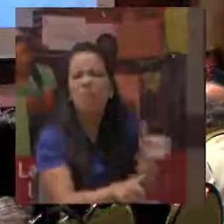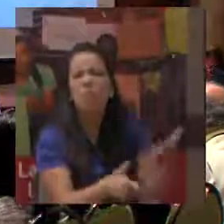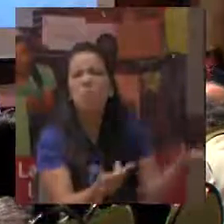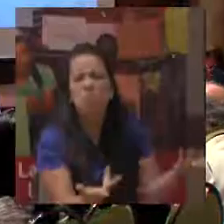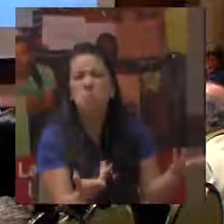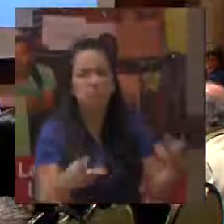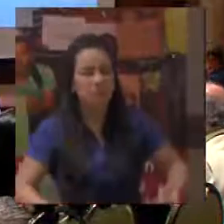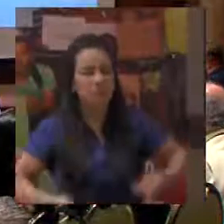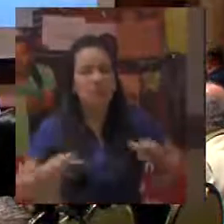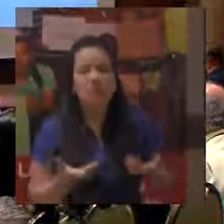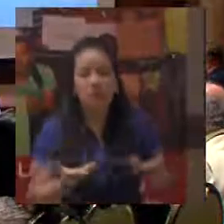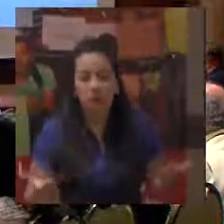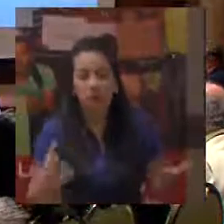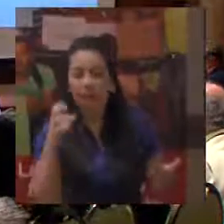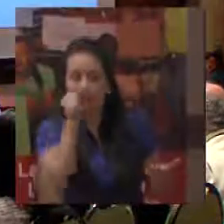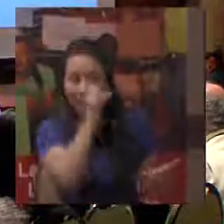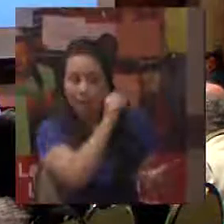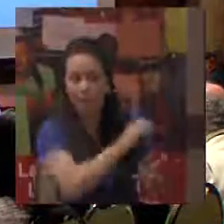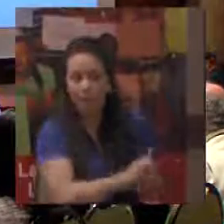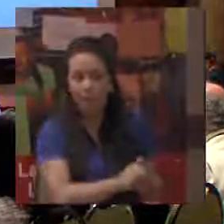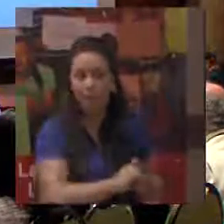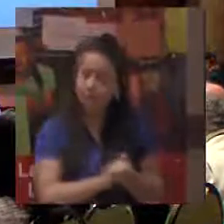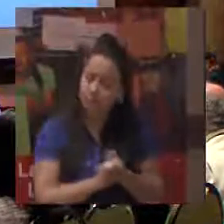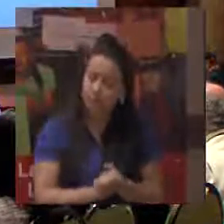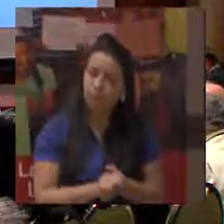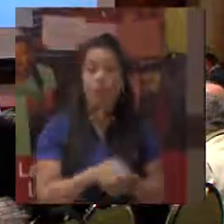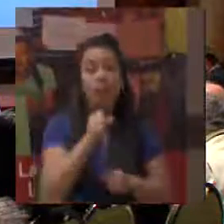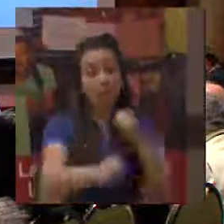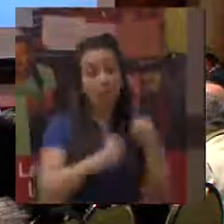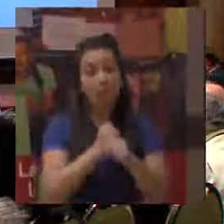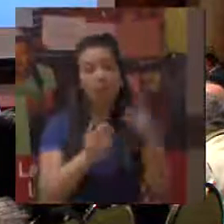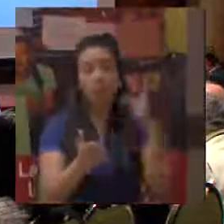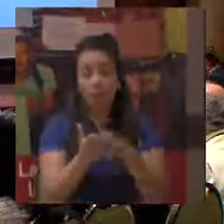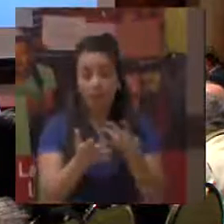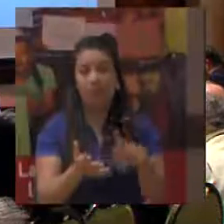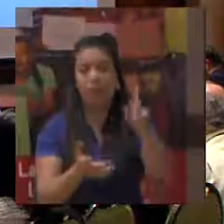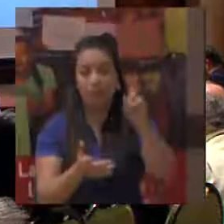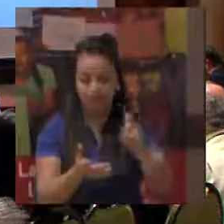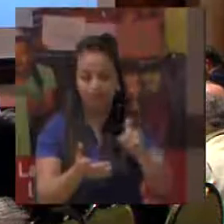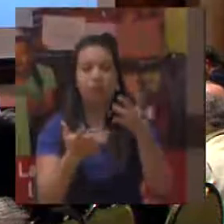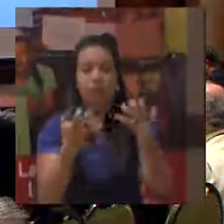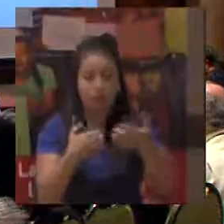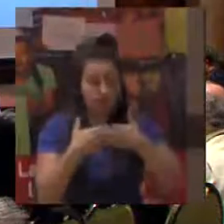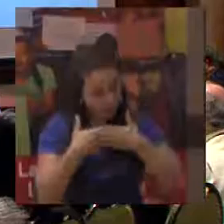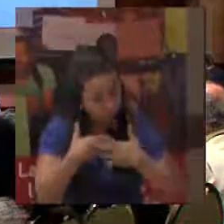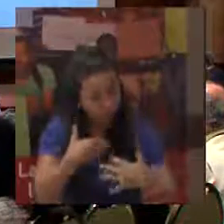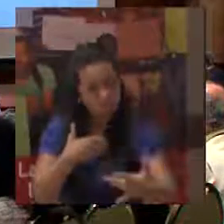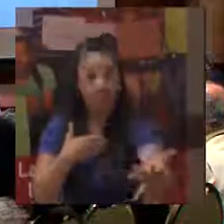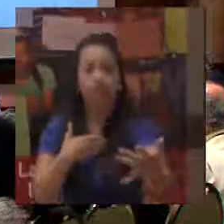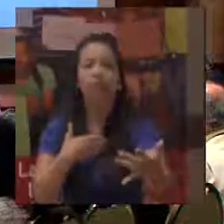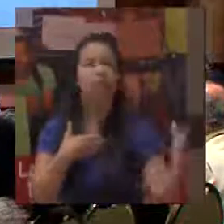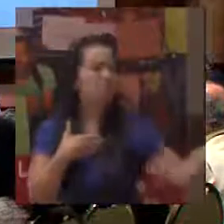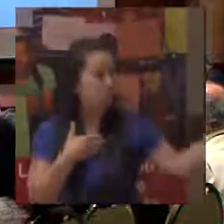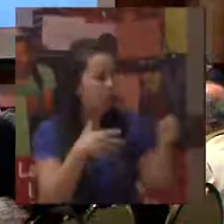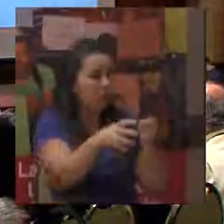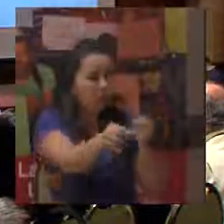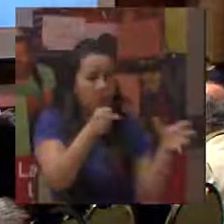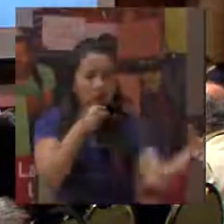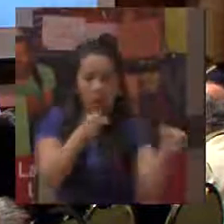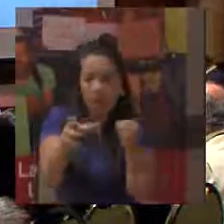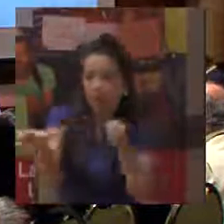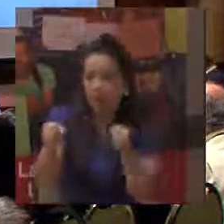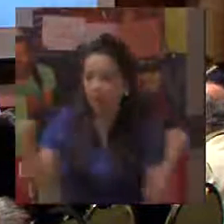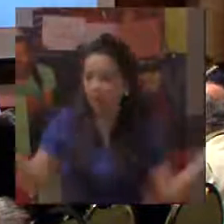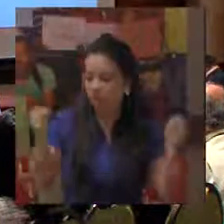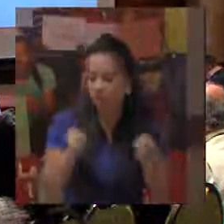Para el 2016 nos propusimos continuar con estos escenarios de socialización, cada vez traer más actores a que apoyen la política